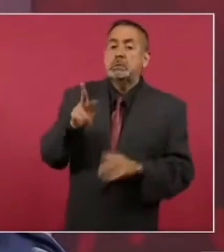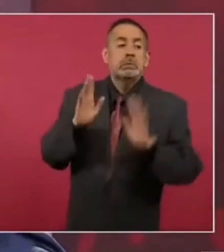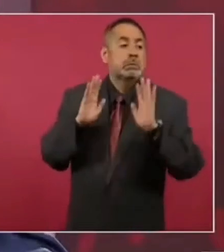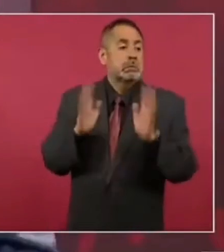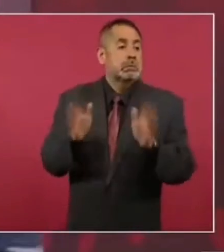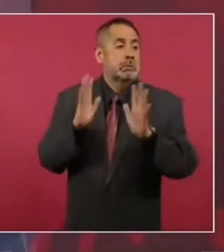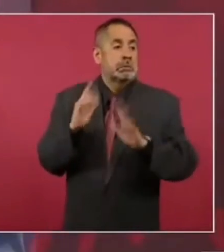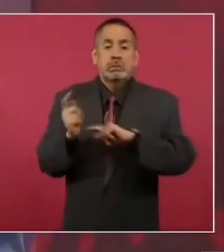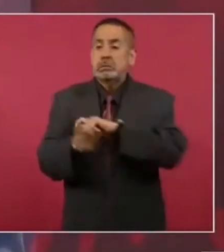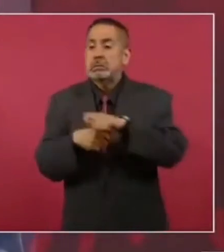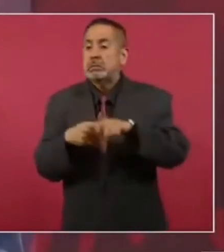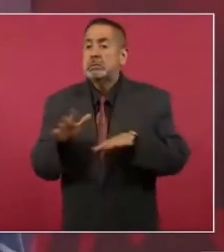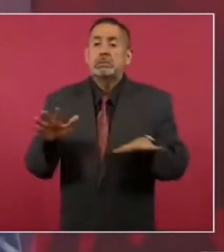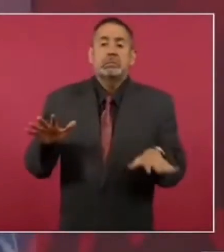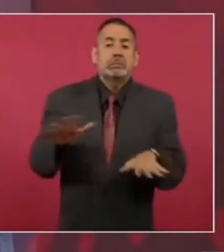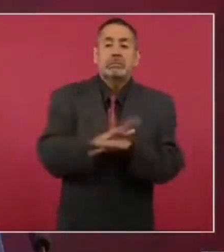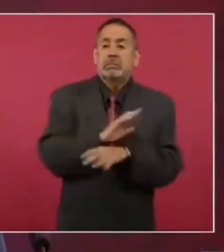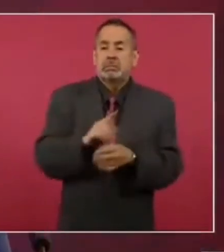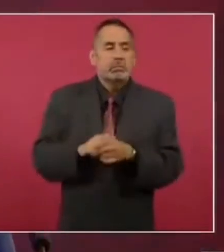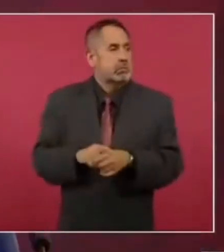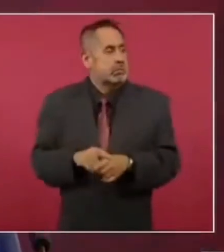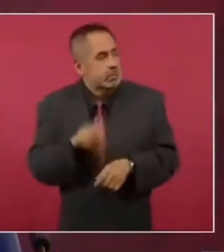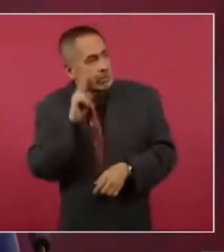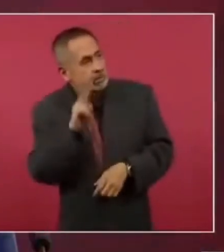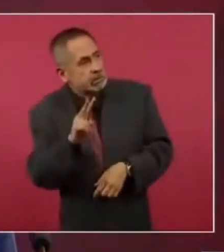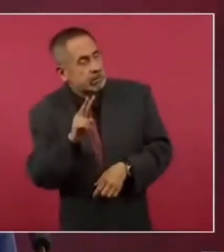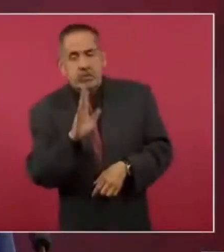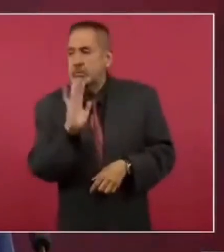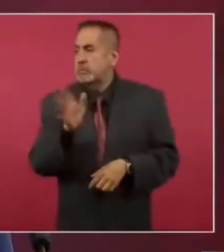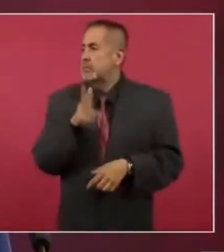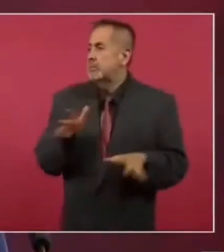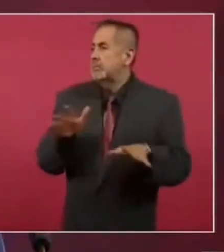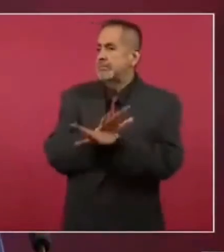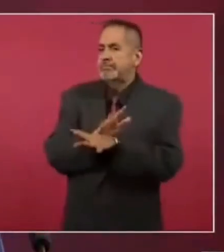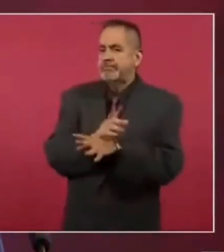que consiste en que las cosas en apariencia cambian para seguir igual.